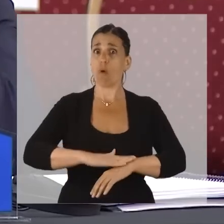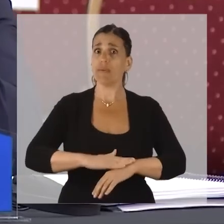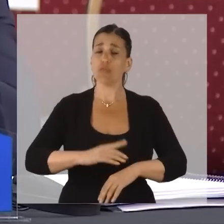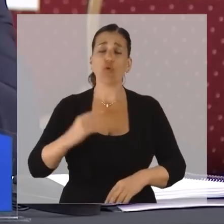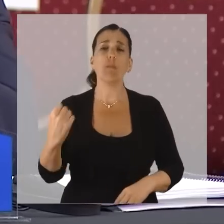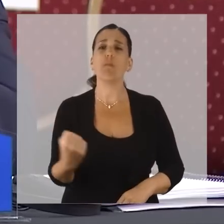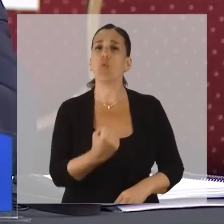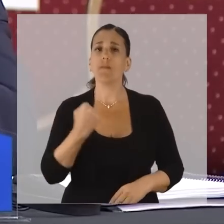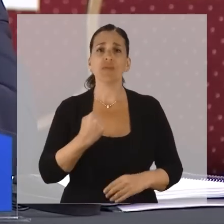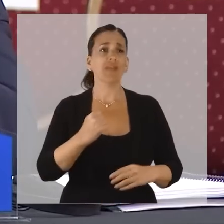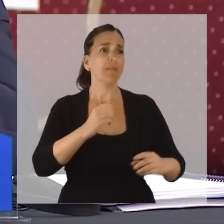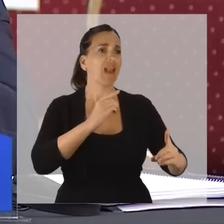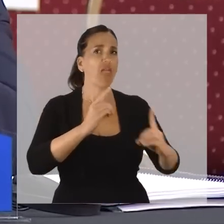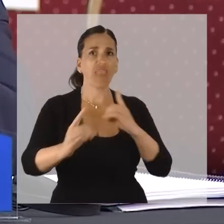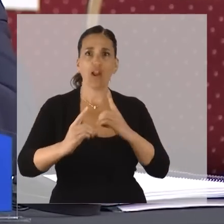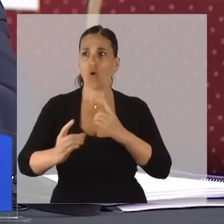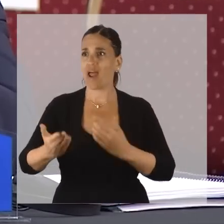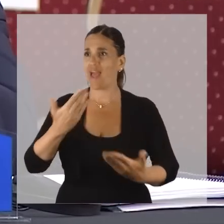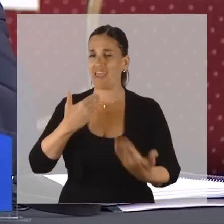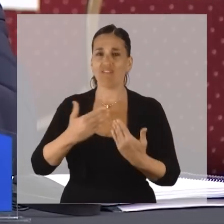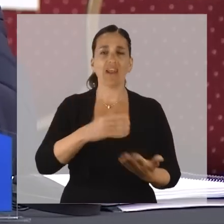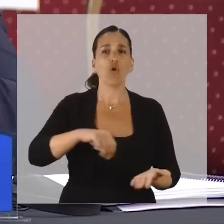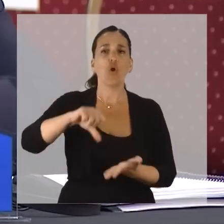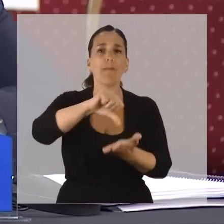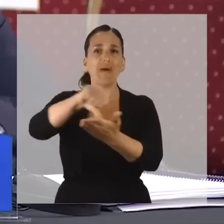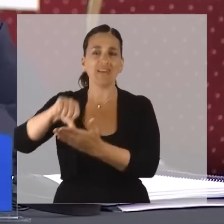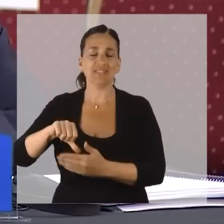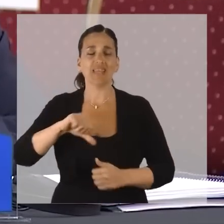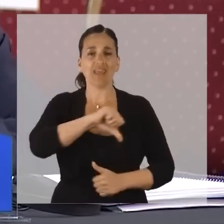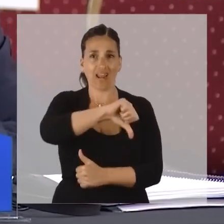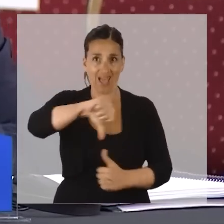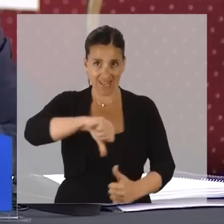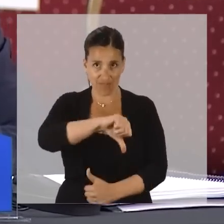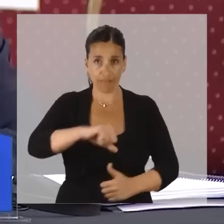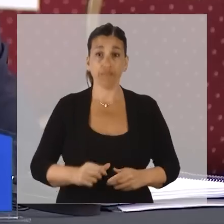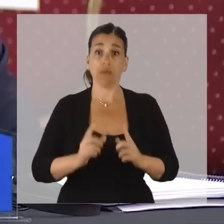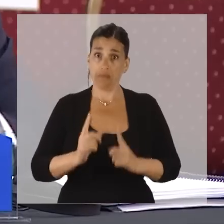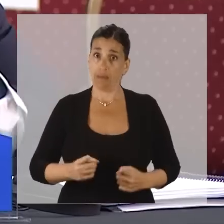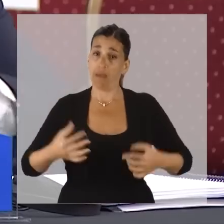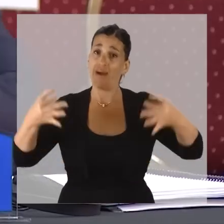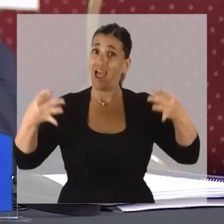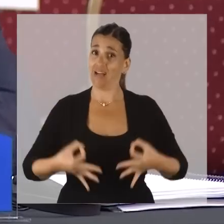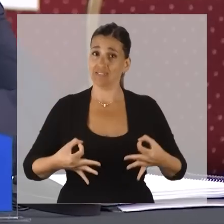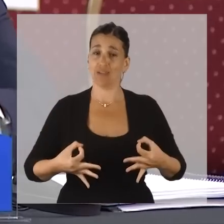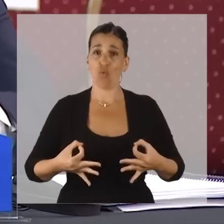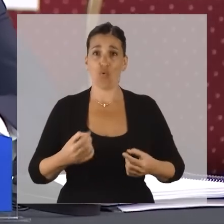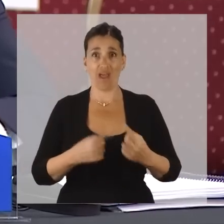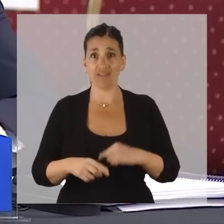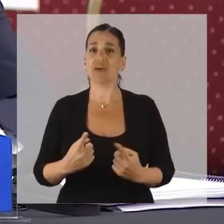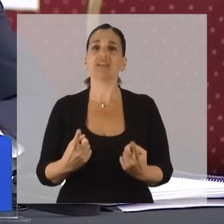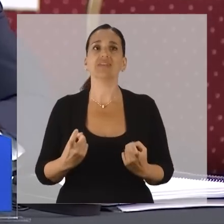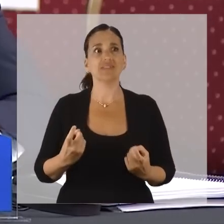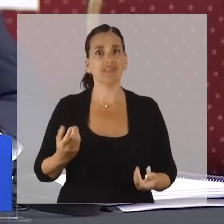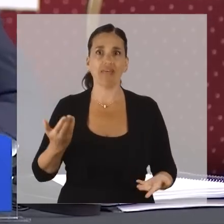única que tenemos para dialogar con los países del Caribe y para garantizar ese equilibrio regional